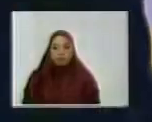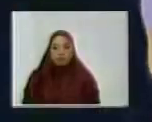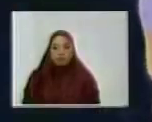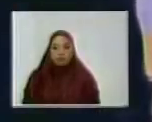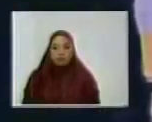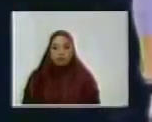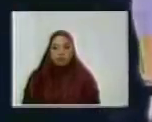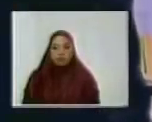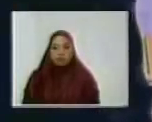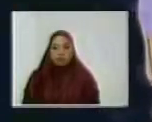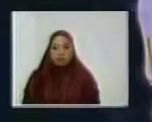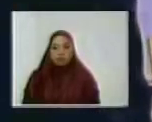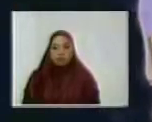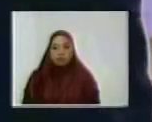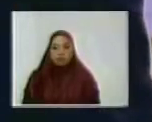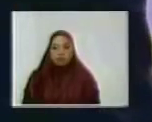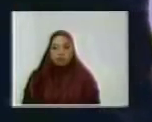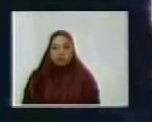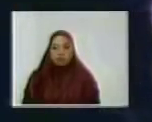Ciudadano